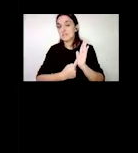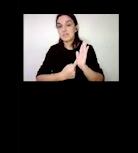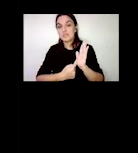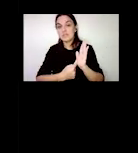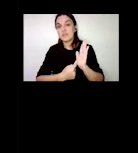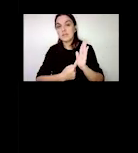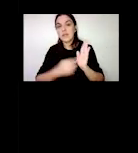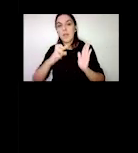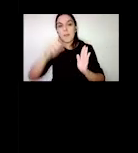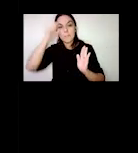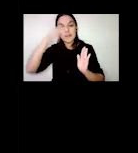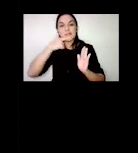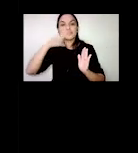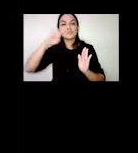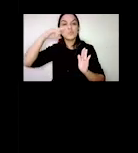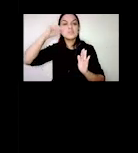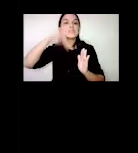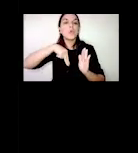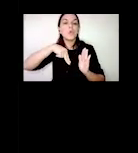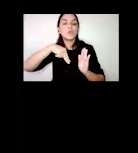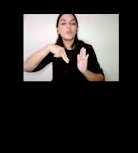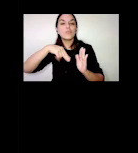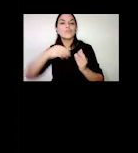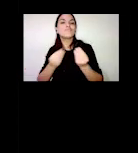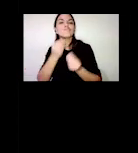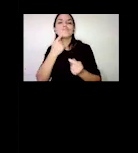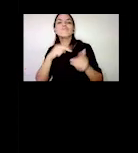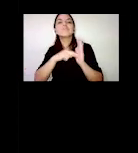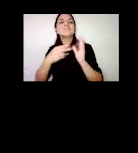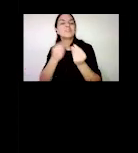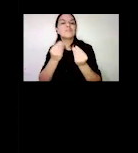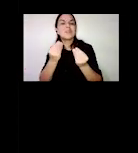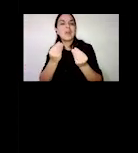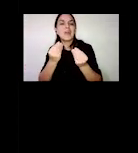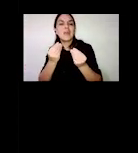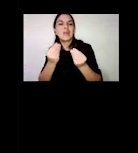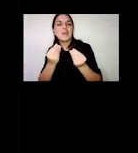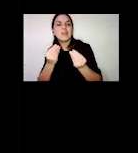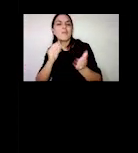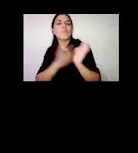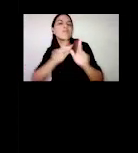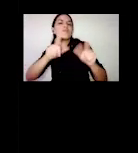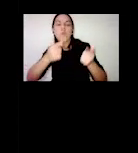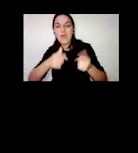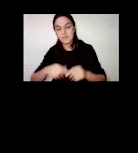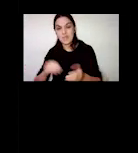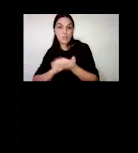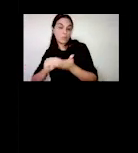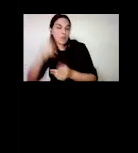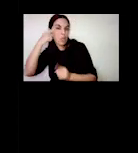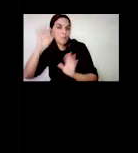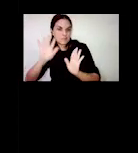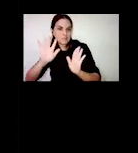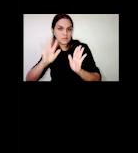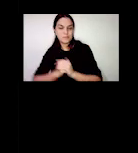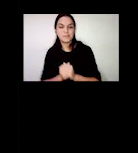presunción absoluta? Es una presunción que no admite prueba en contra. El legislador consideró que